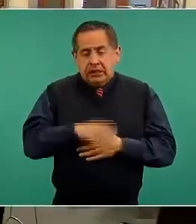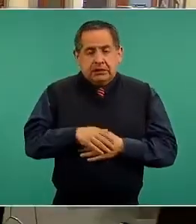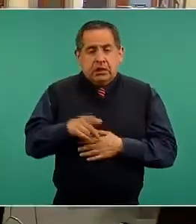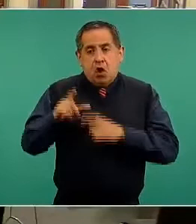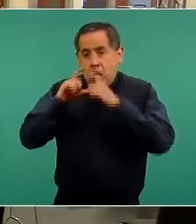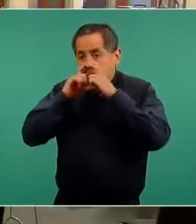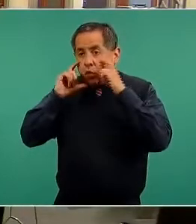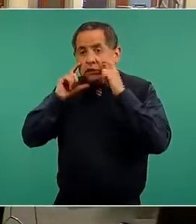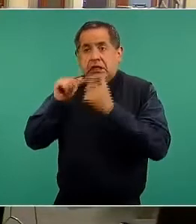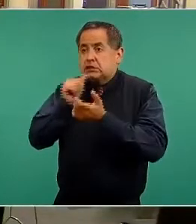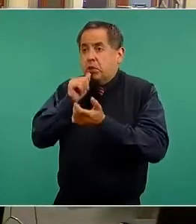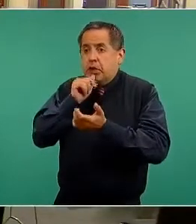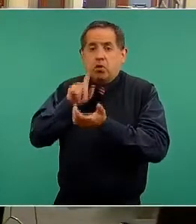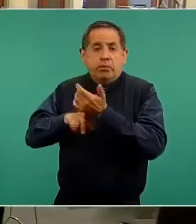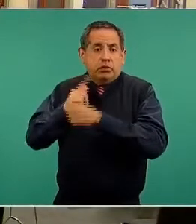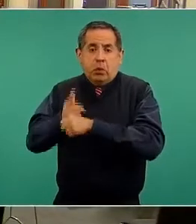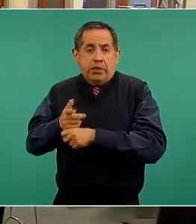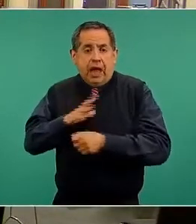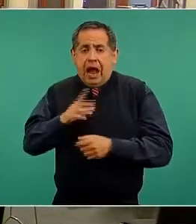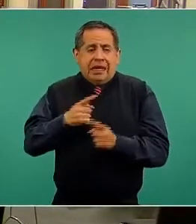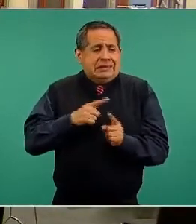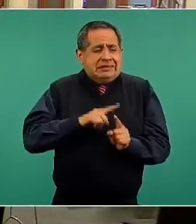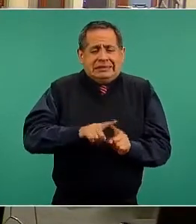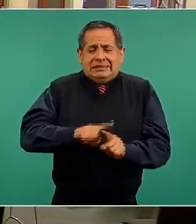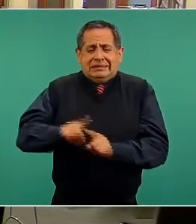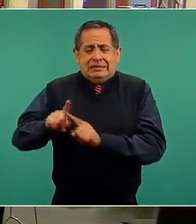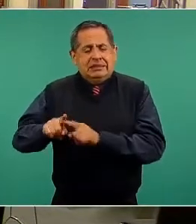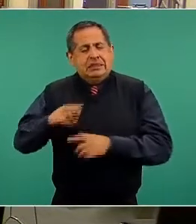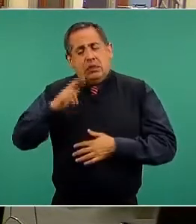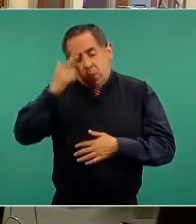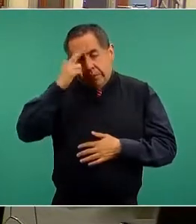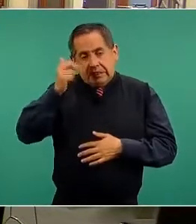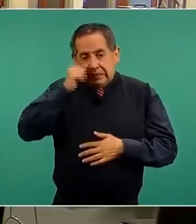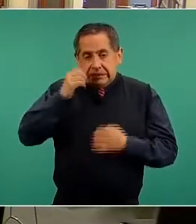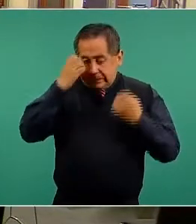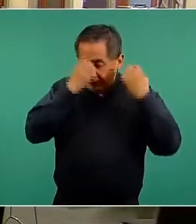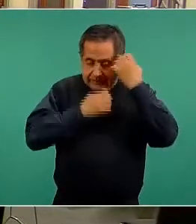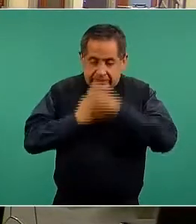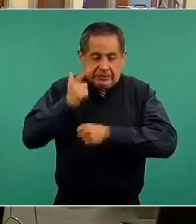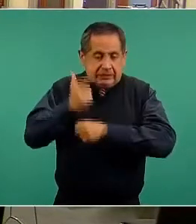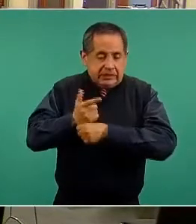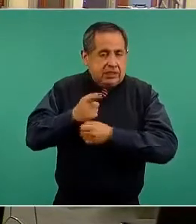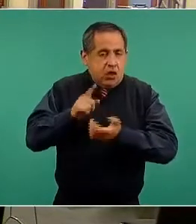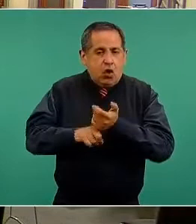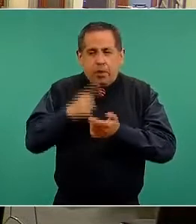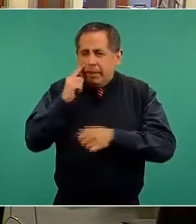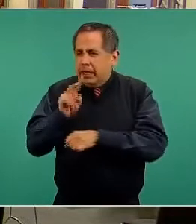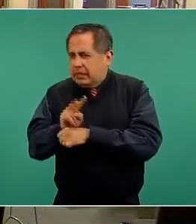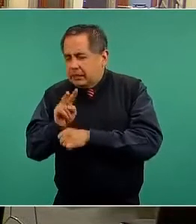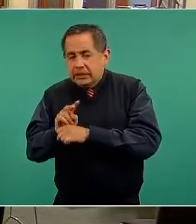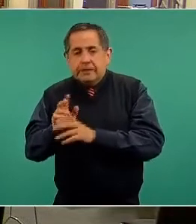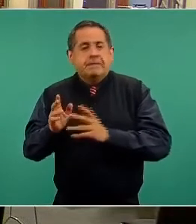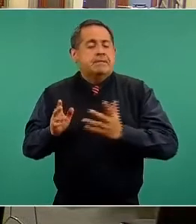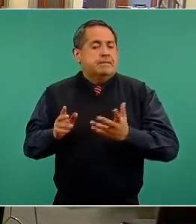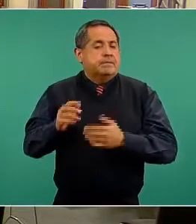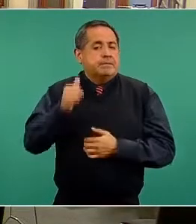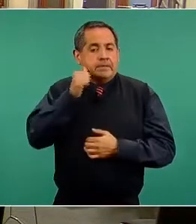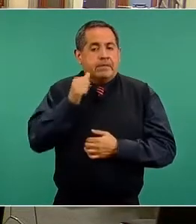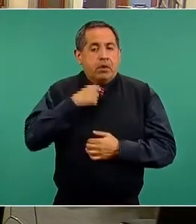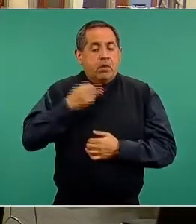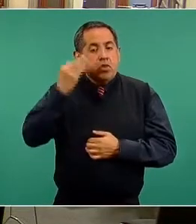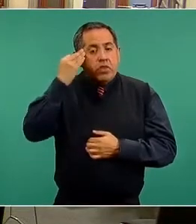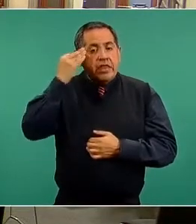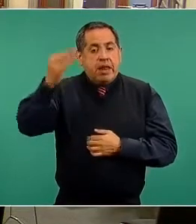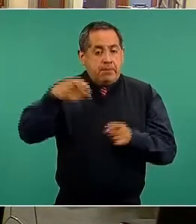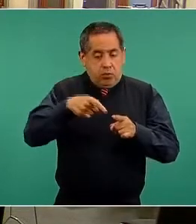no detectadas. Recordar que en todo sistema de diagnóstico clínico o de vigilancia epidemiológica, el tiempo de